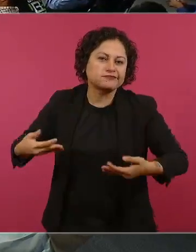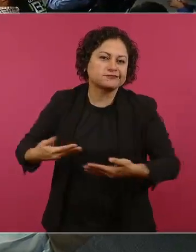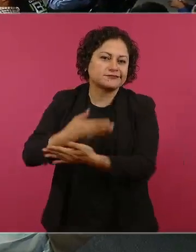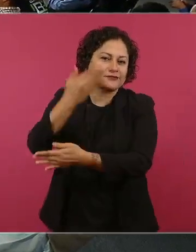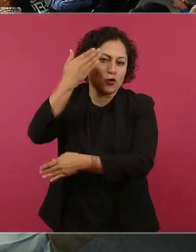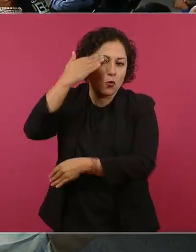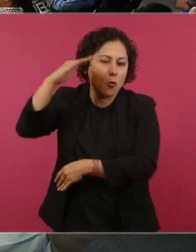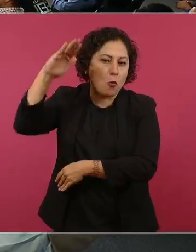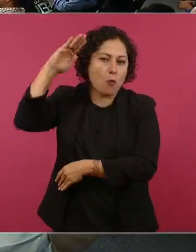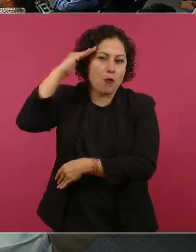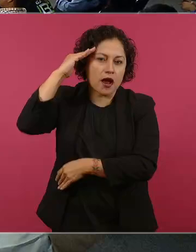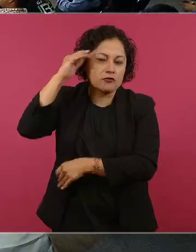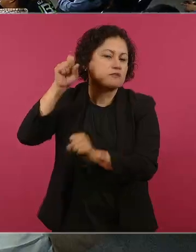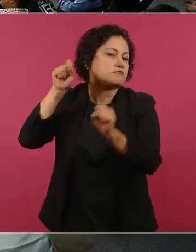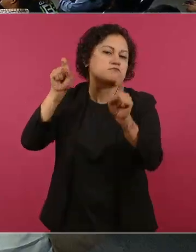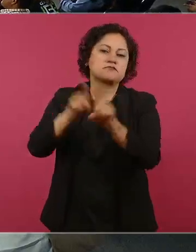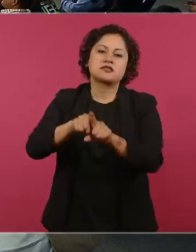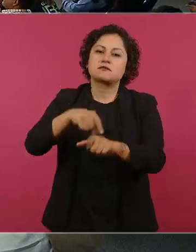Entonces,